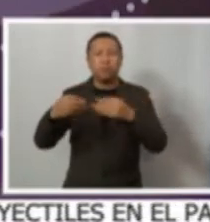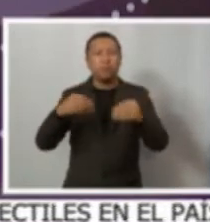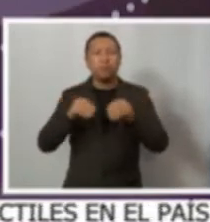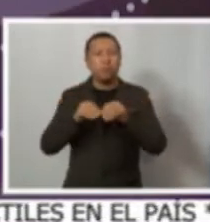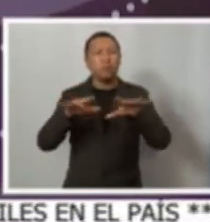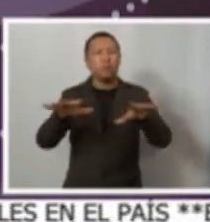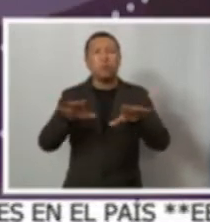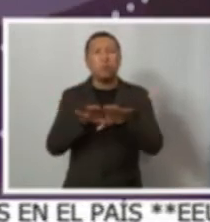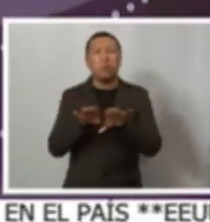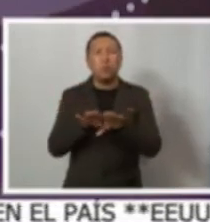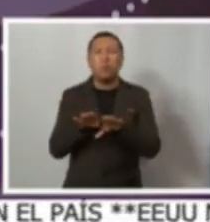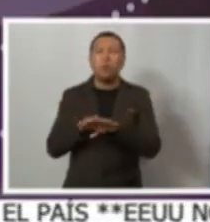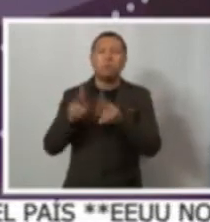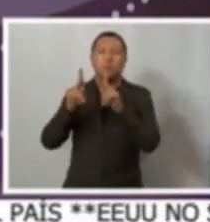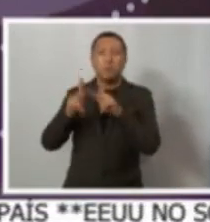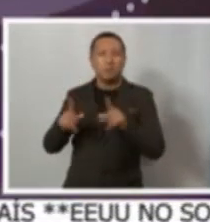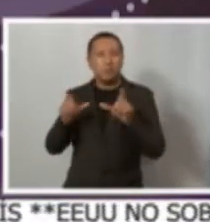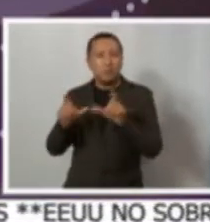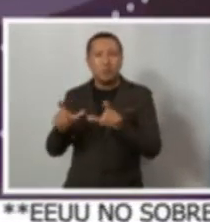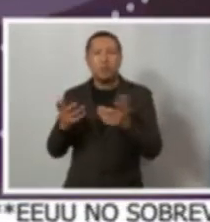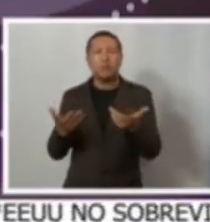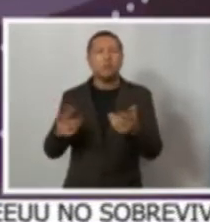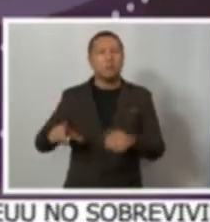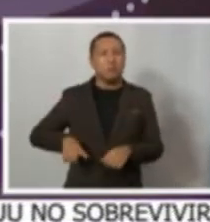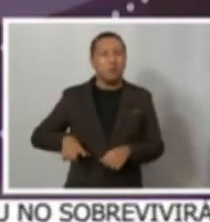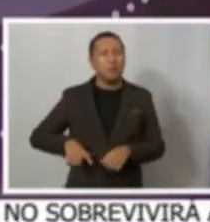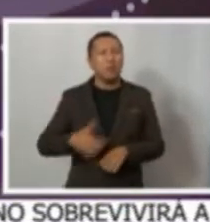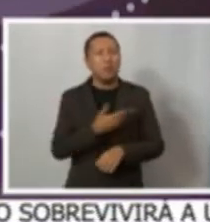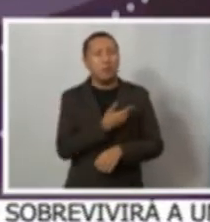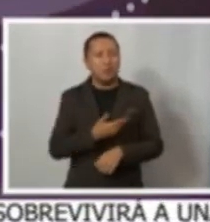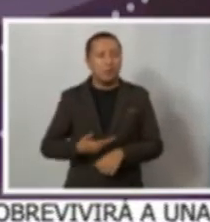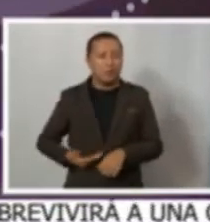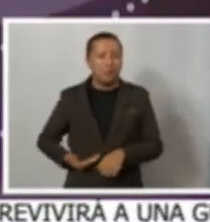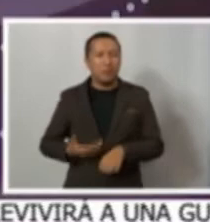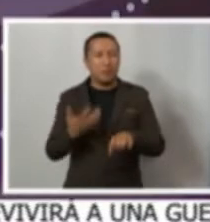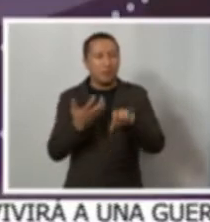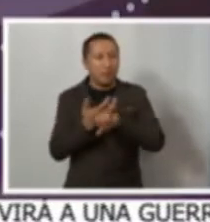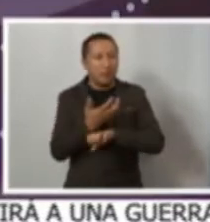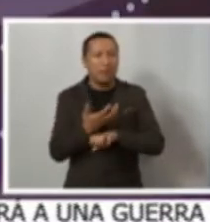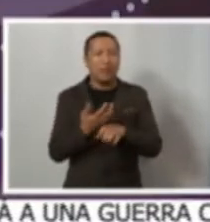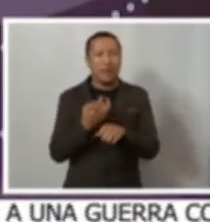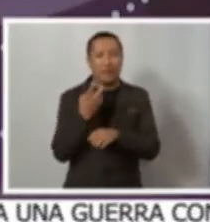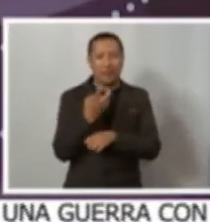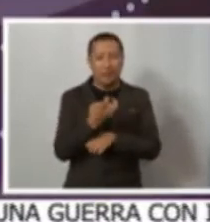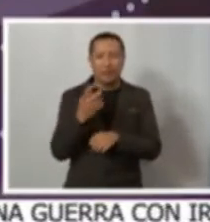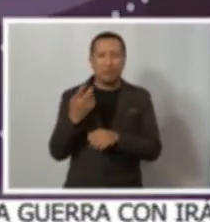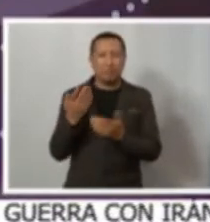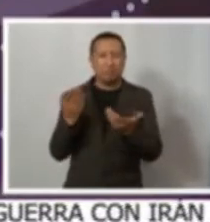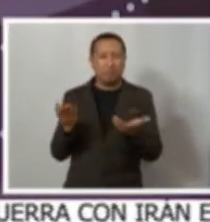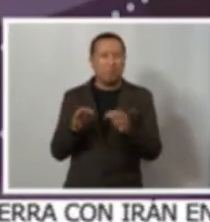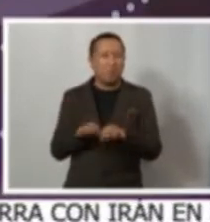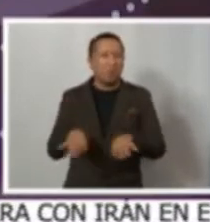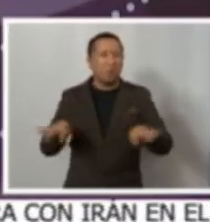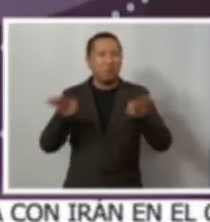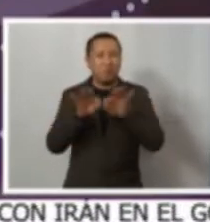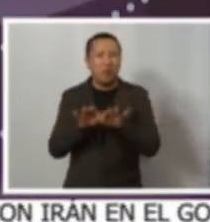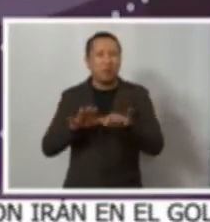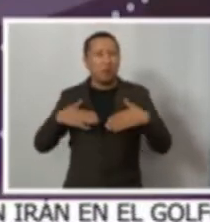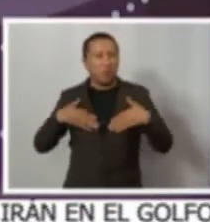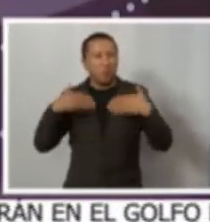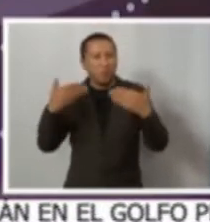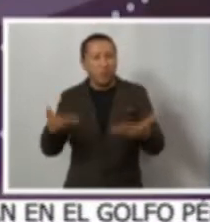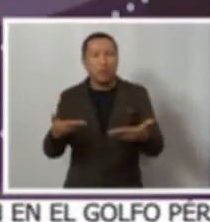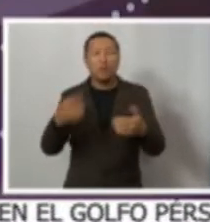de Protección Civil, del Ejecutivo Estatal, ayuda y fortalece las acciones que se van realizando en todo Quintana Roo para